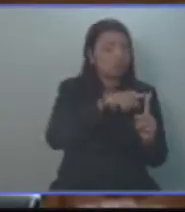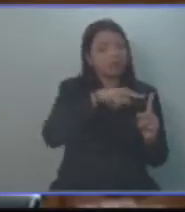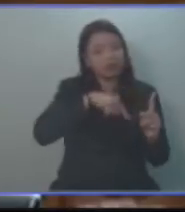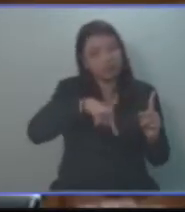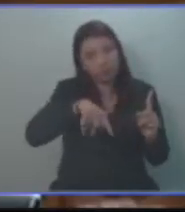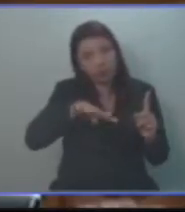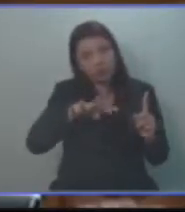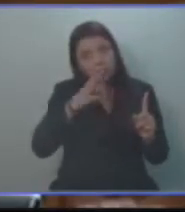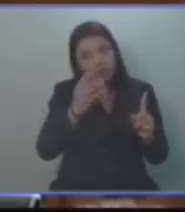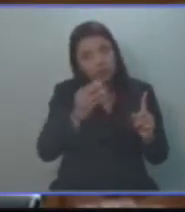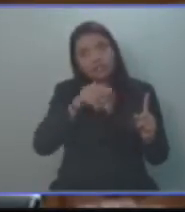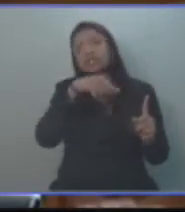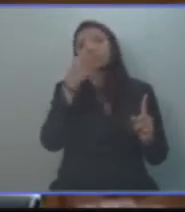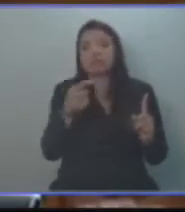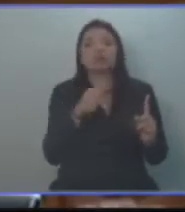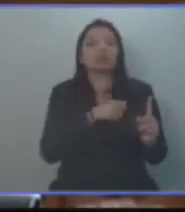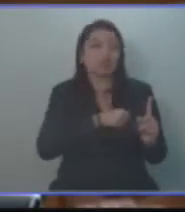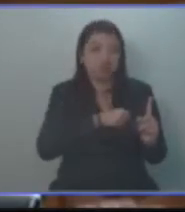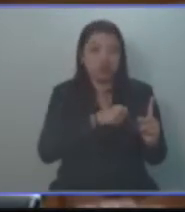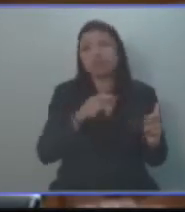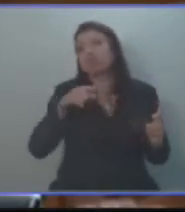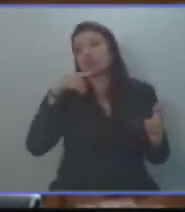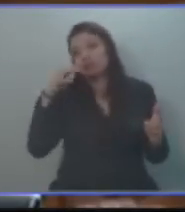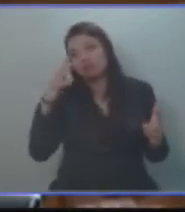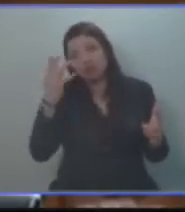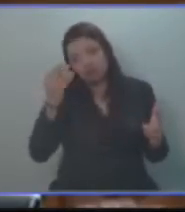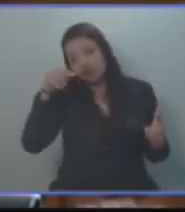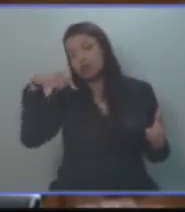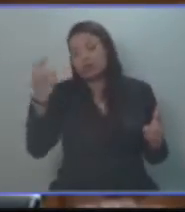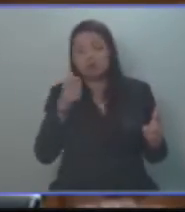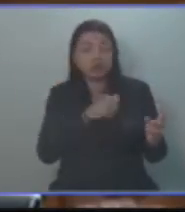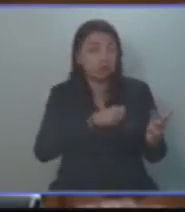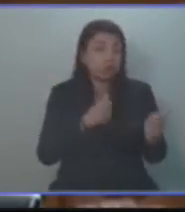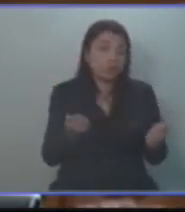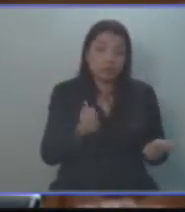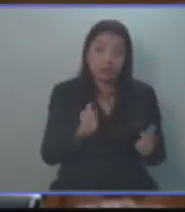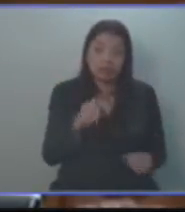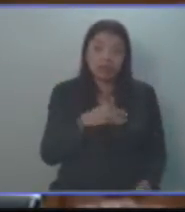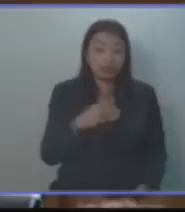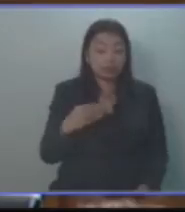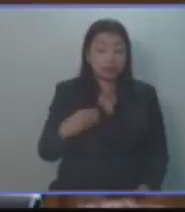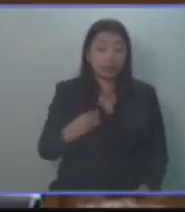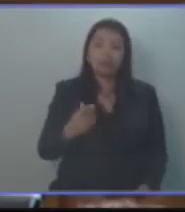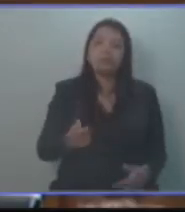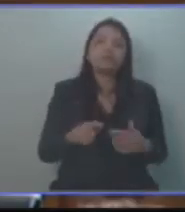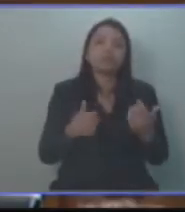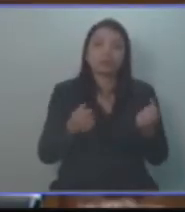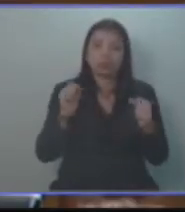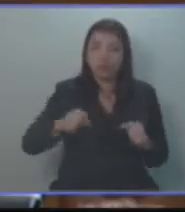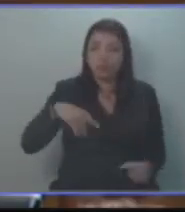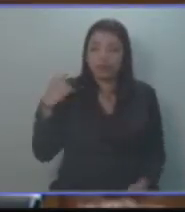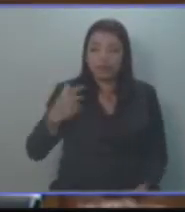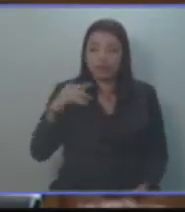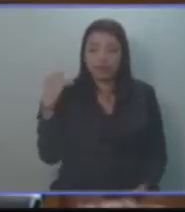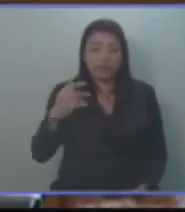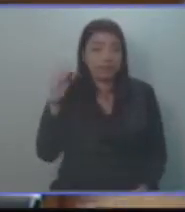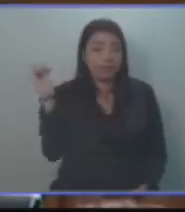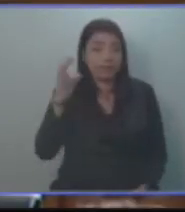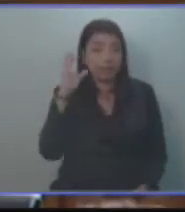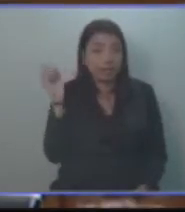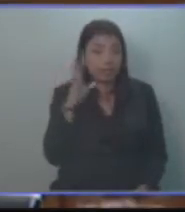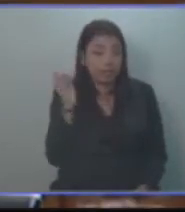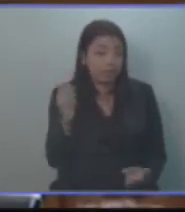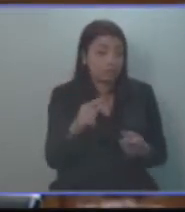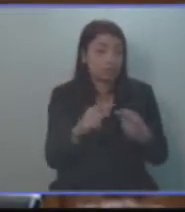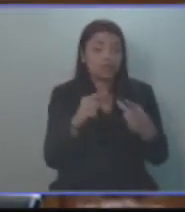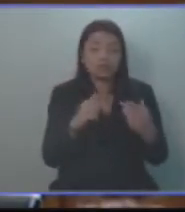caso de ser requerido por el médico director del hospital en situaciones tales como emergencia local,